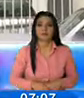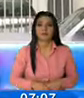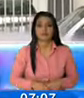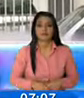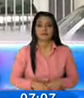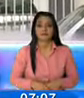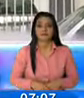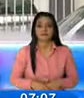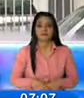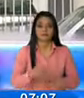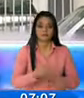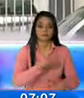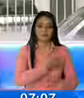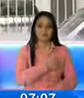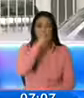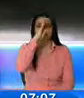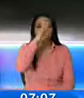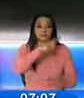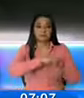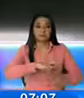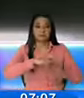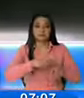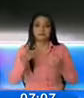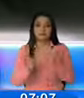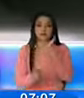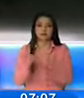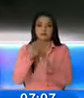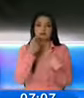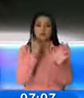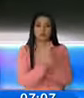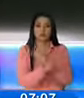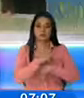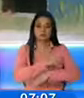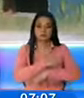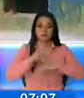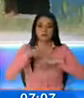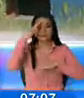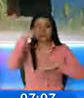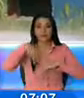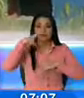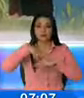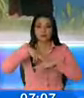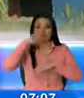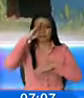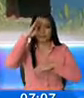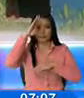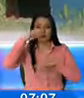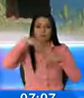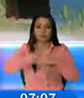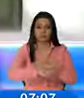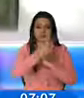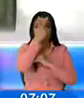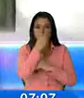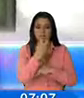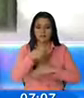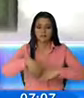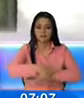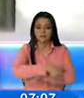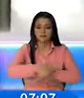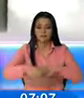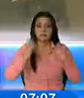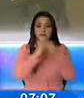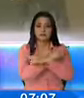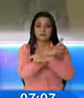Tras investigaciones y denuncias de la ciudadanía, la Dirección Nacional de Inteligencia realizó un operativo en un hostal ubicado en La Mariscal, en